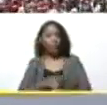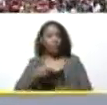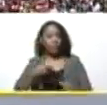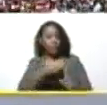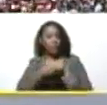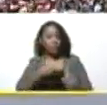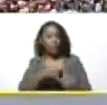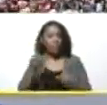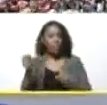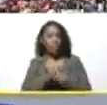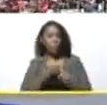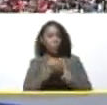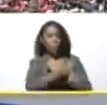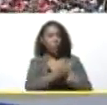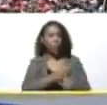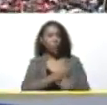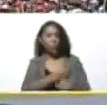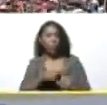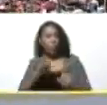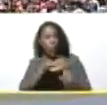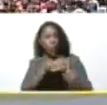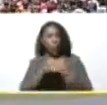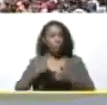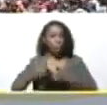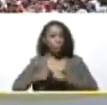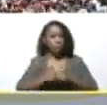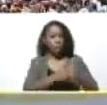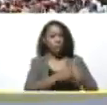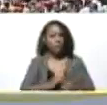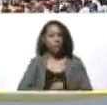masacrado, acechado, perseguido